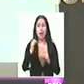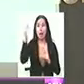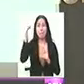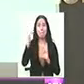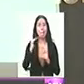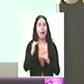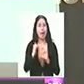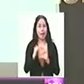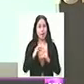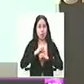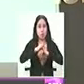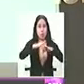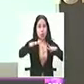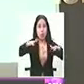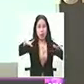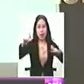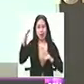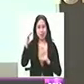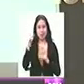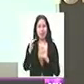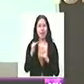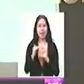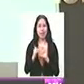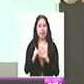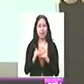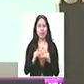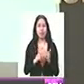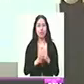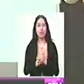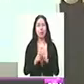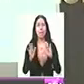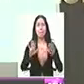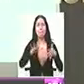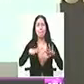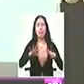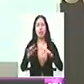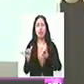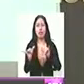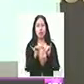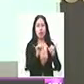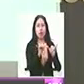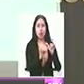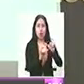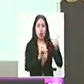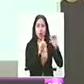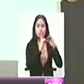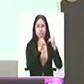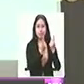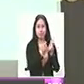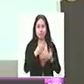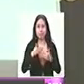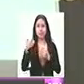contagios, siendo a su vez similar que con los otros departamentos. La